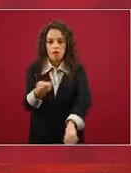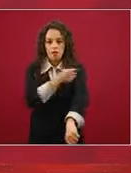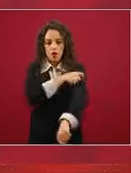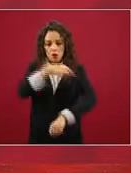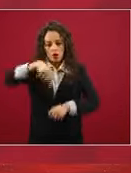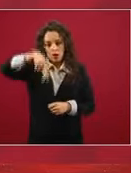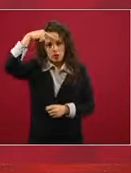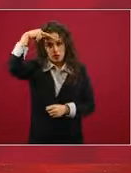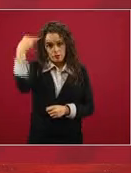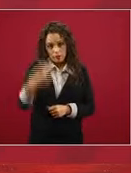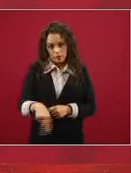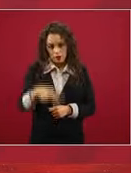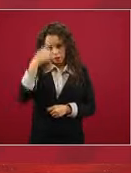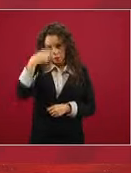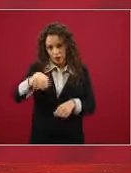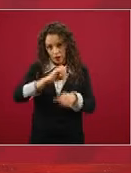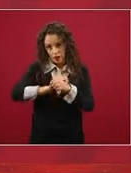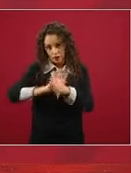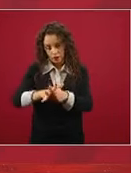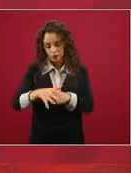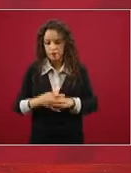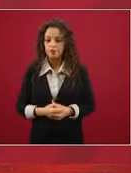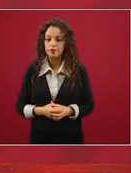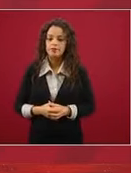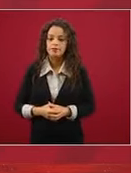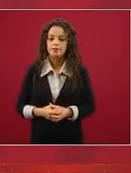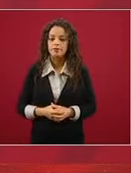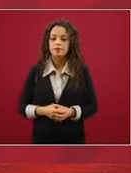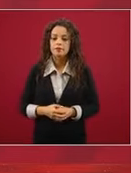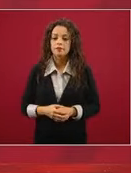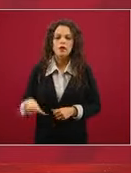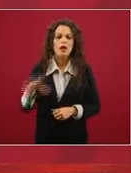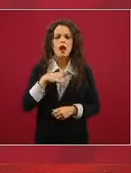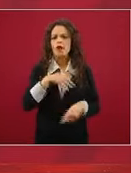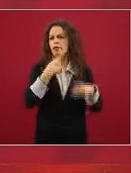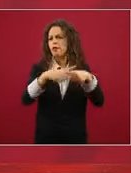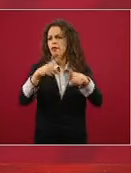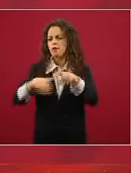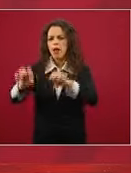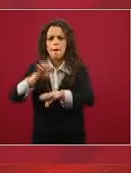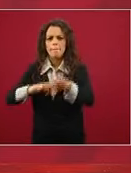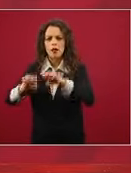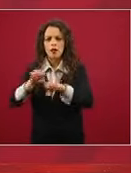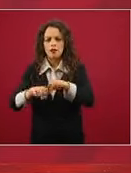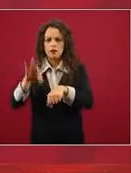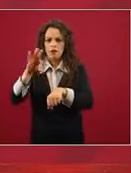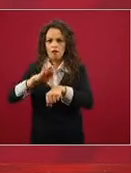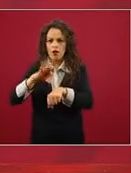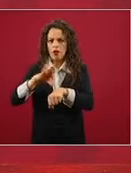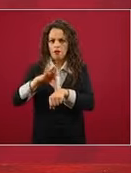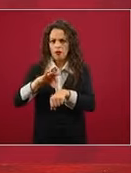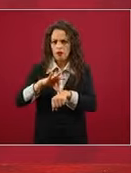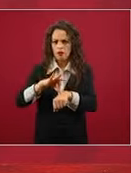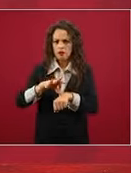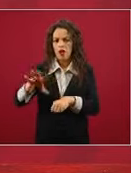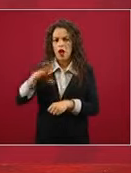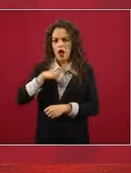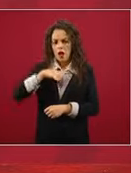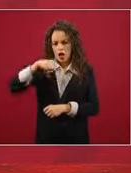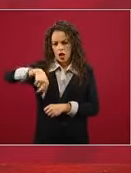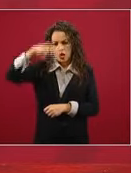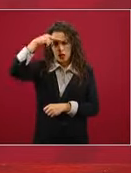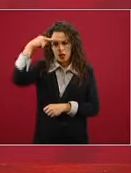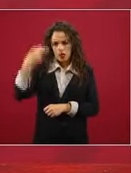investigación clínica, insisto, no tengo conocimiento. Hay varias empresas farmacéuticas que tienen residencia legal en México,